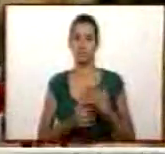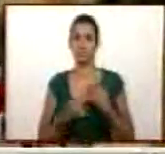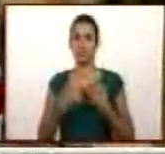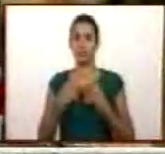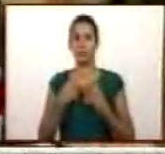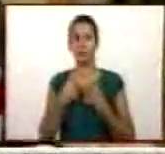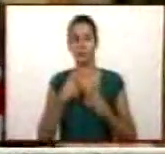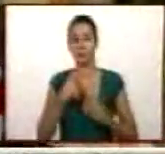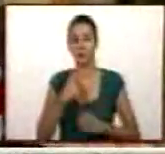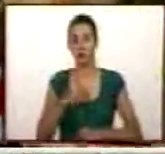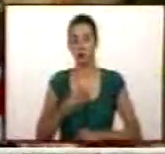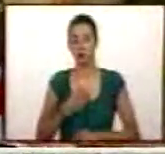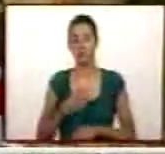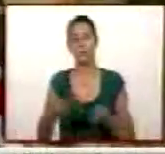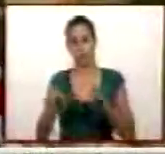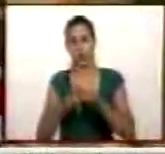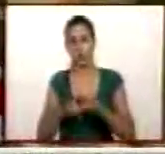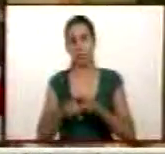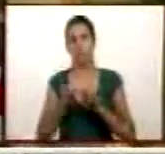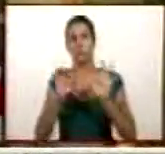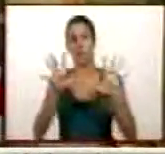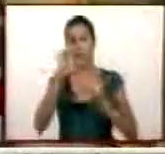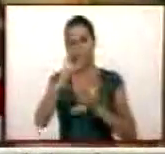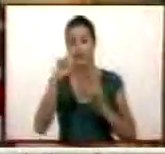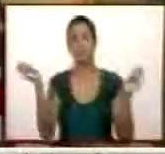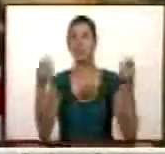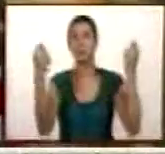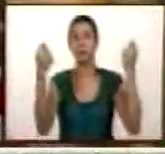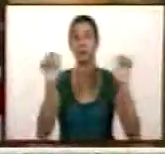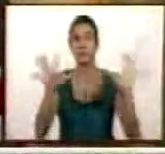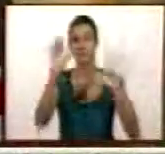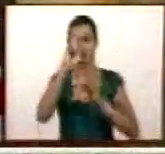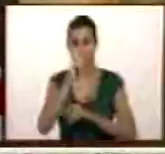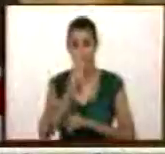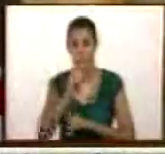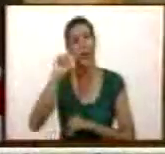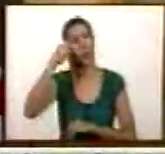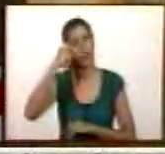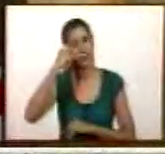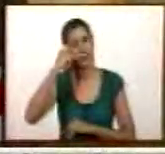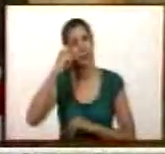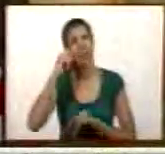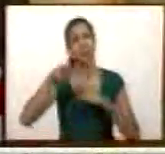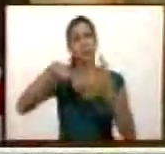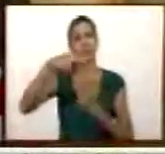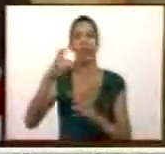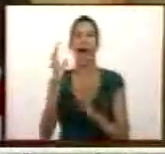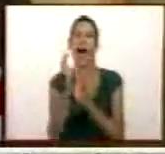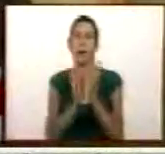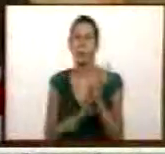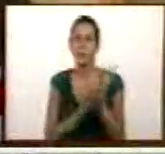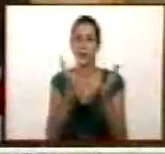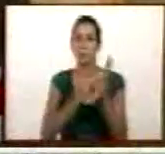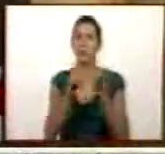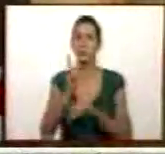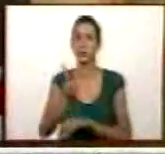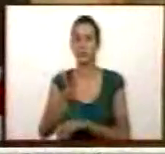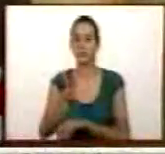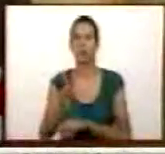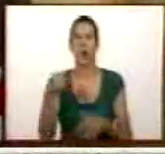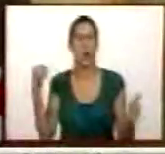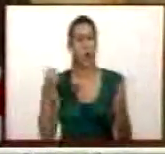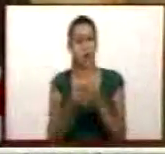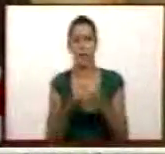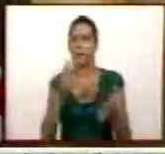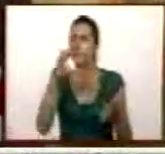tiempo que estamos viviendo, los 10 años de la conmemoración de la Revolución de Abril y del golpe